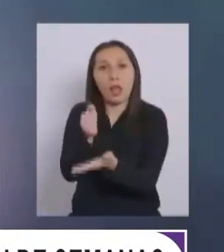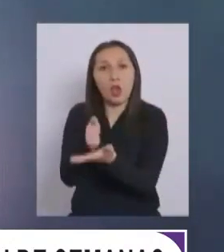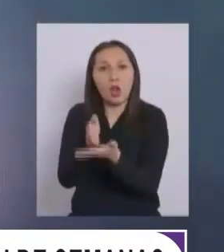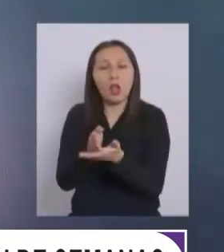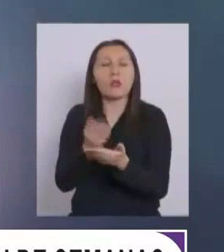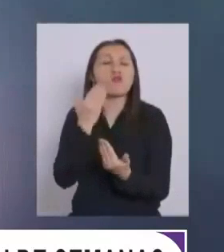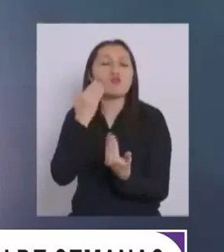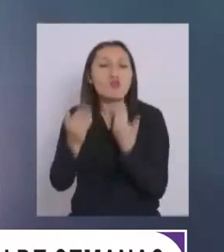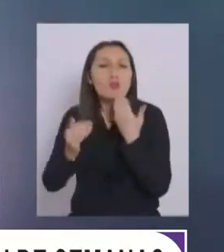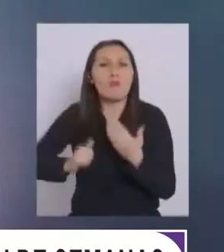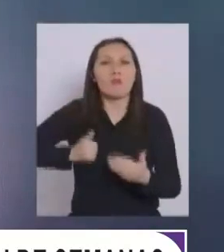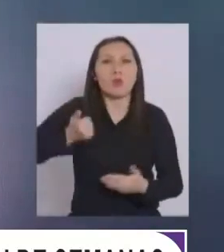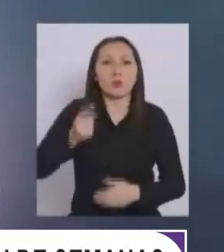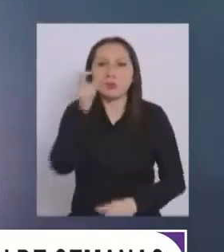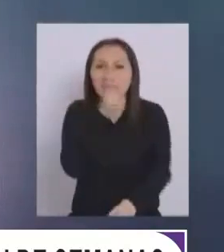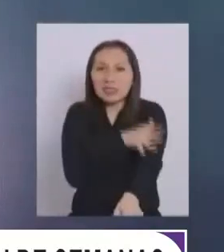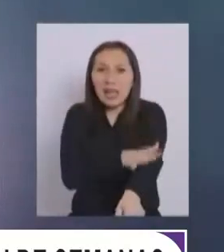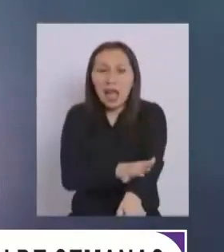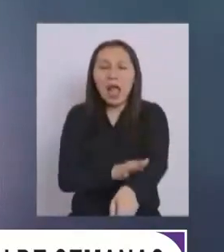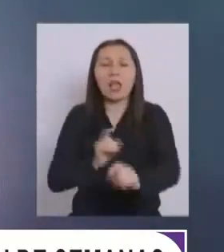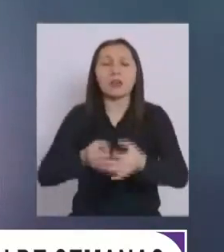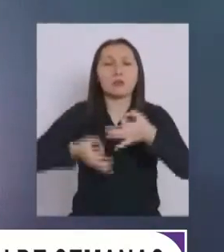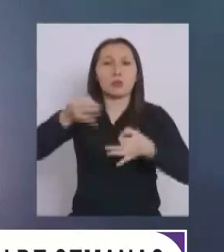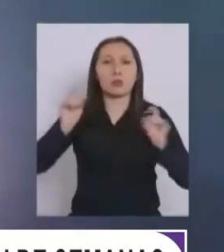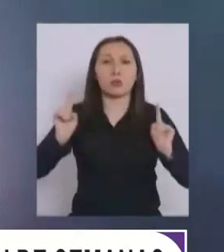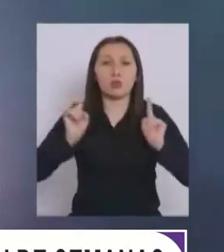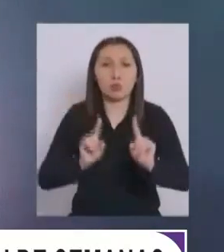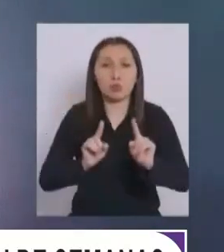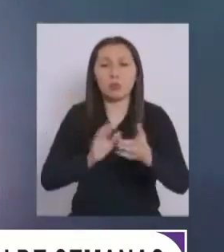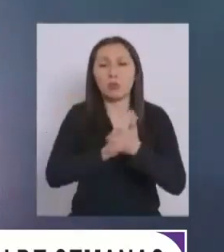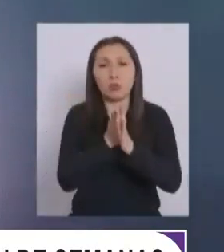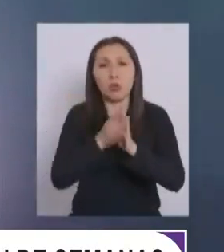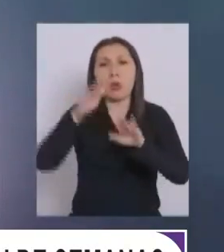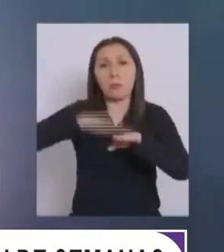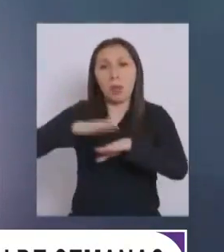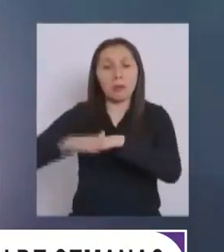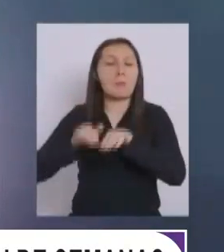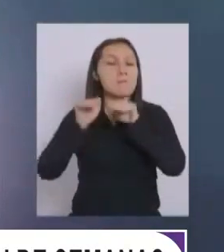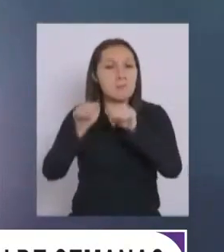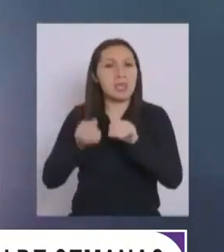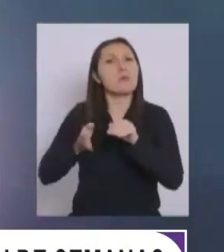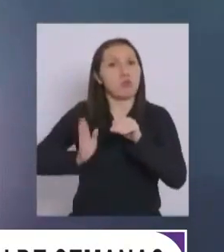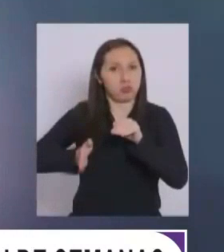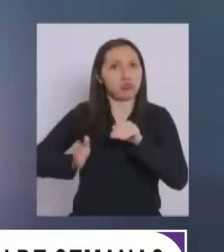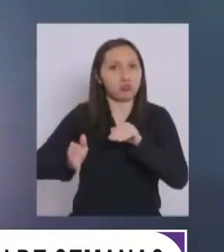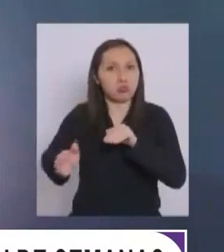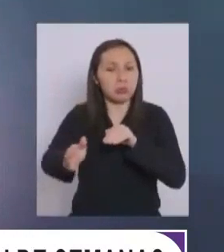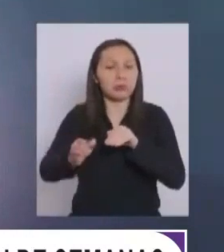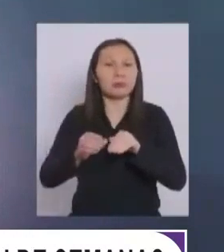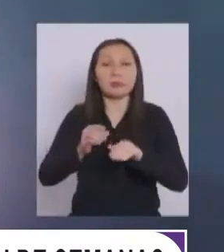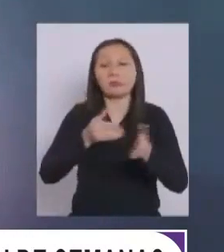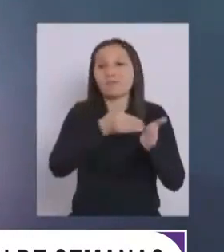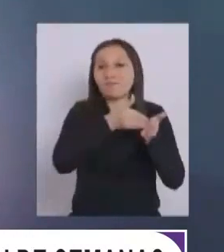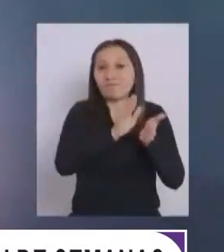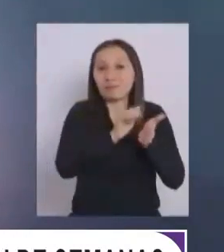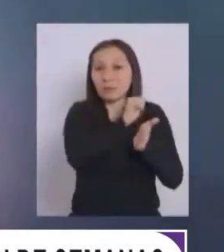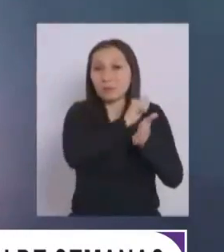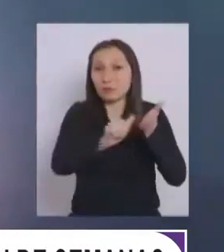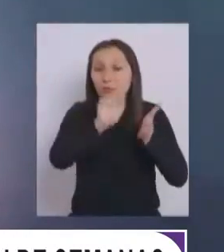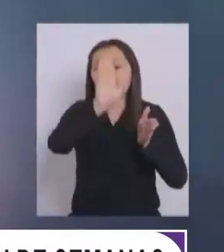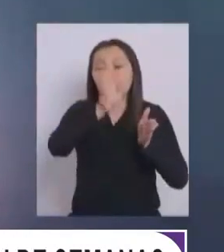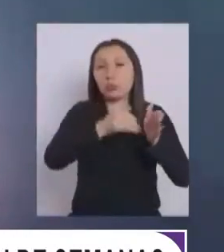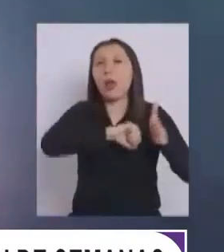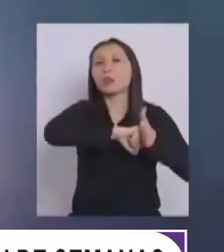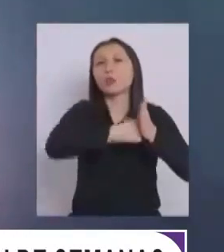educacional, donante de sangre, comparecencia y otros, todos esos permisos se mantienen activos. El que se elimina, se